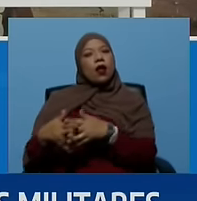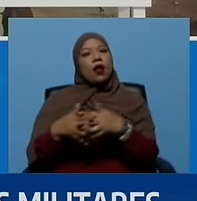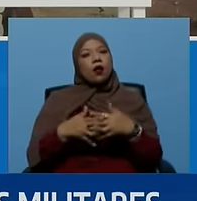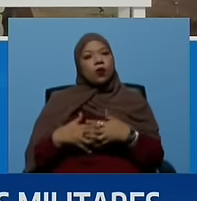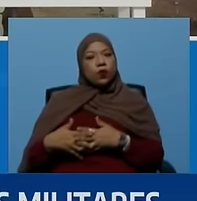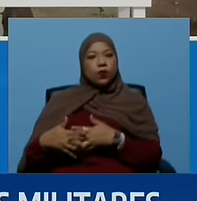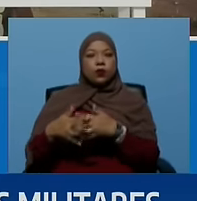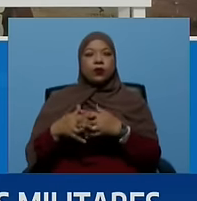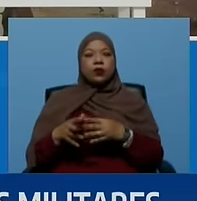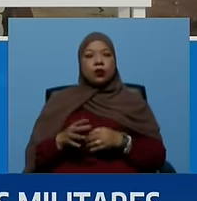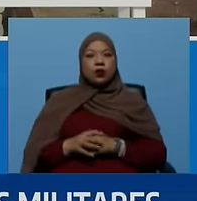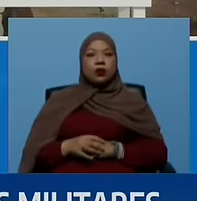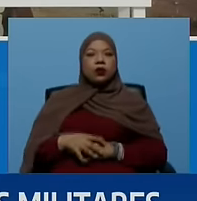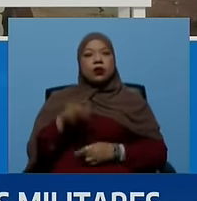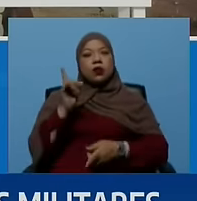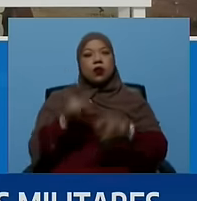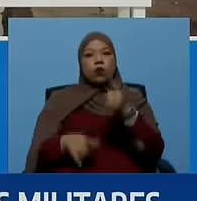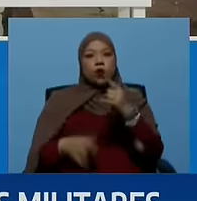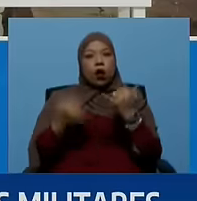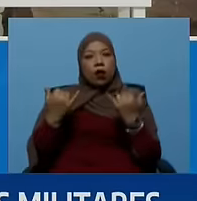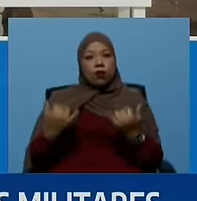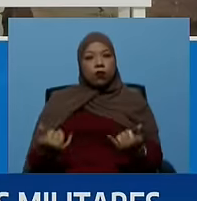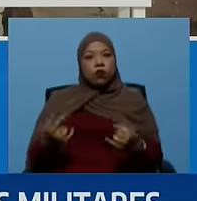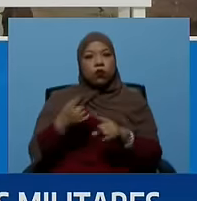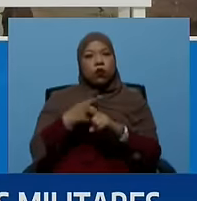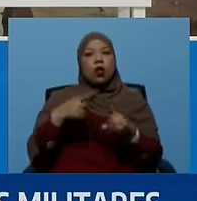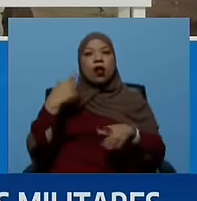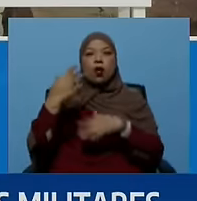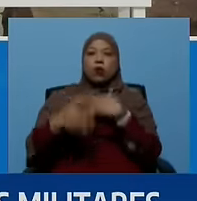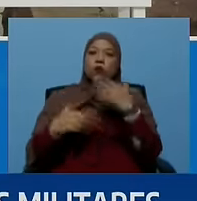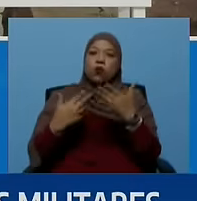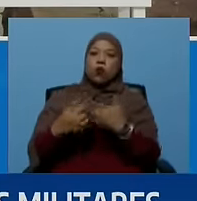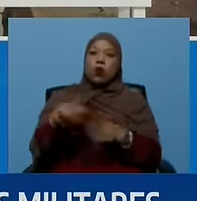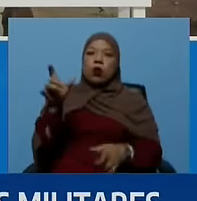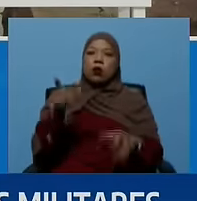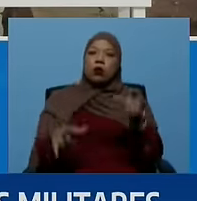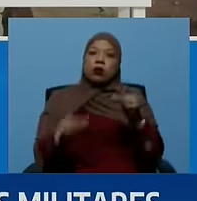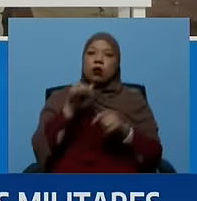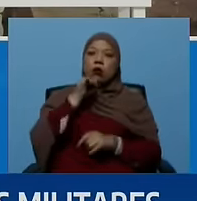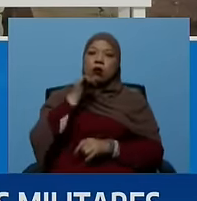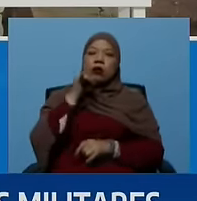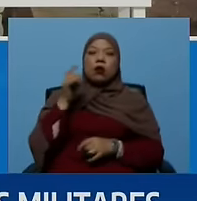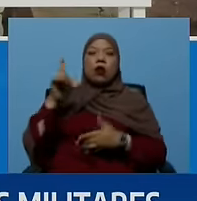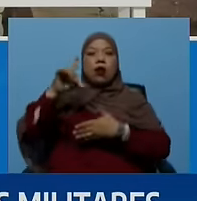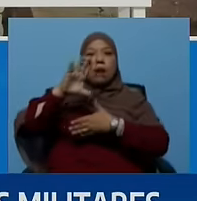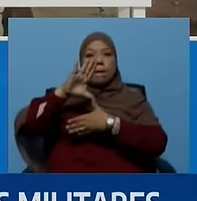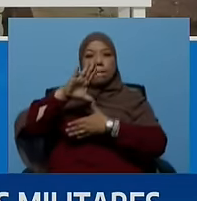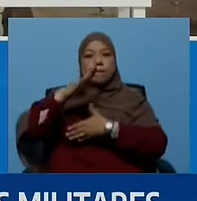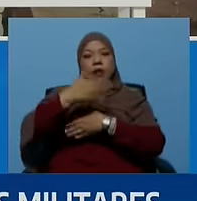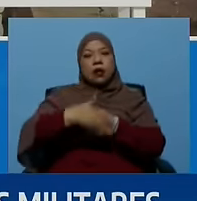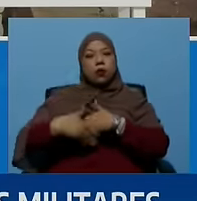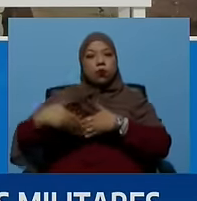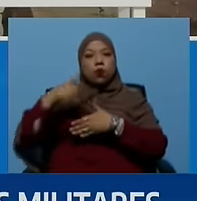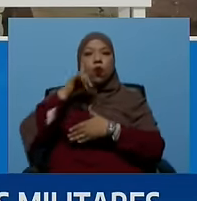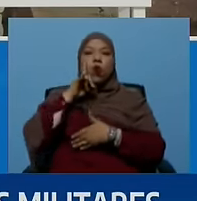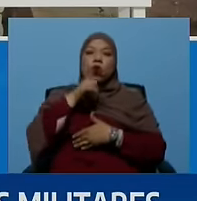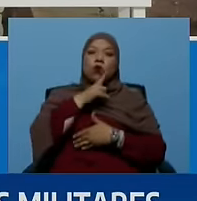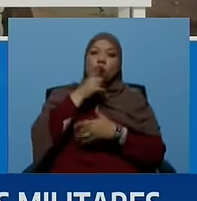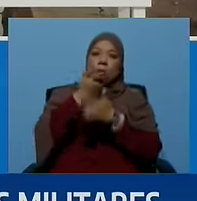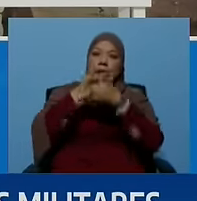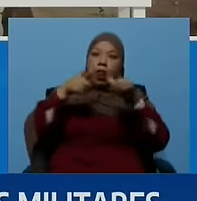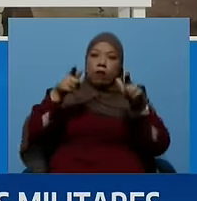Norteamérica parecen destinados por la Providencia a plagar la América de miserias en nombre de la